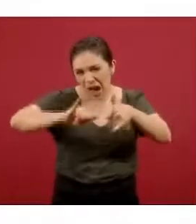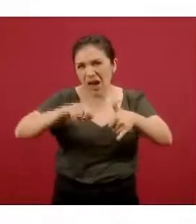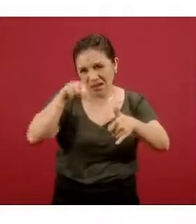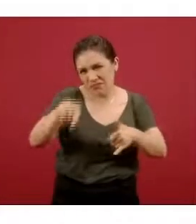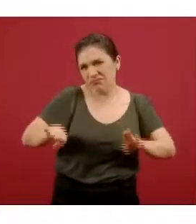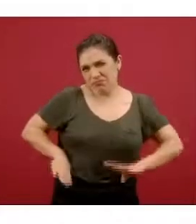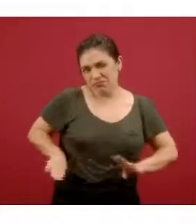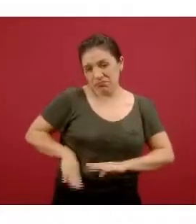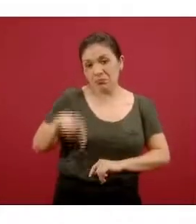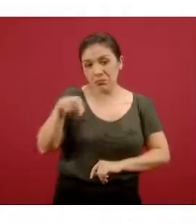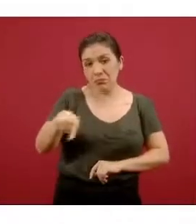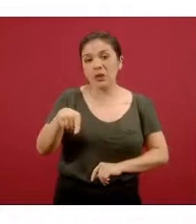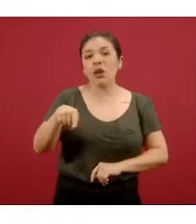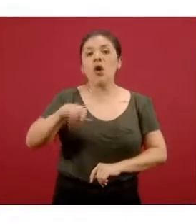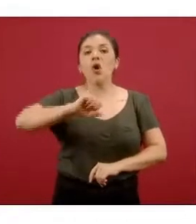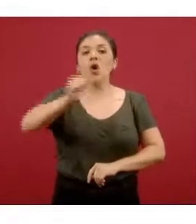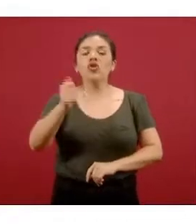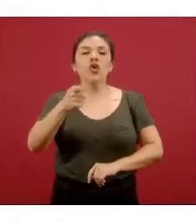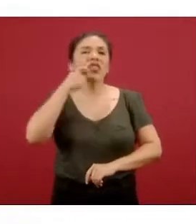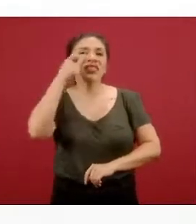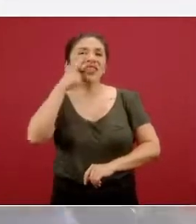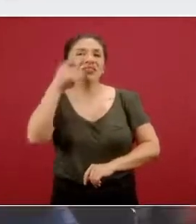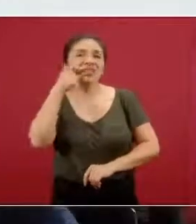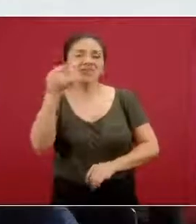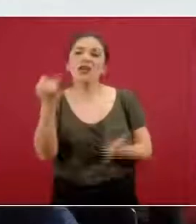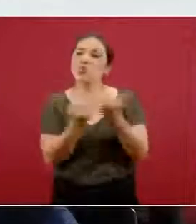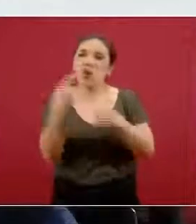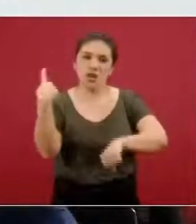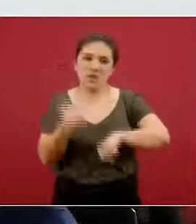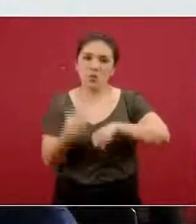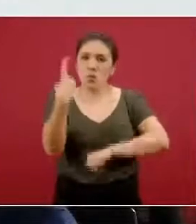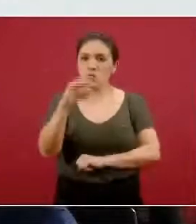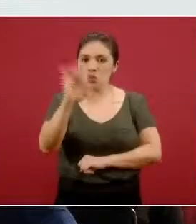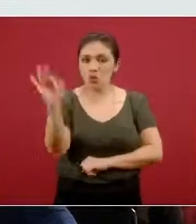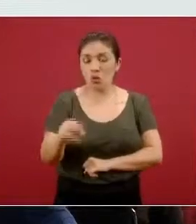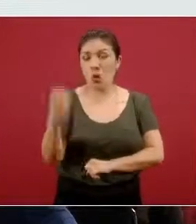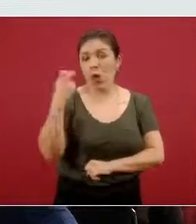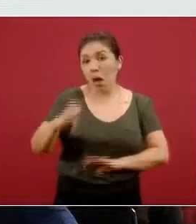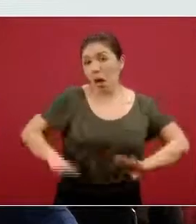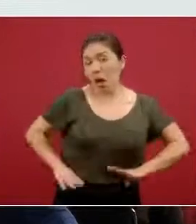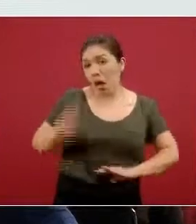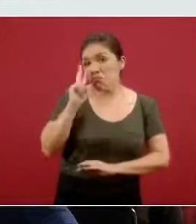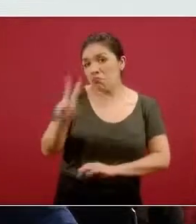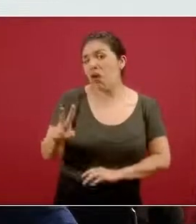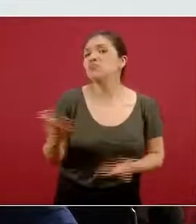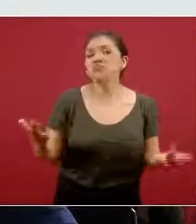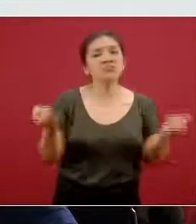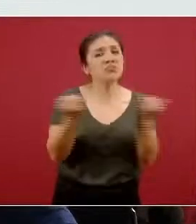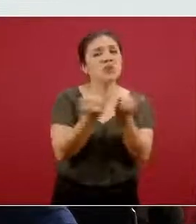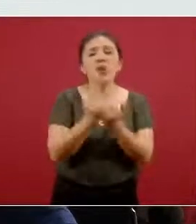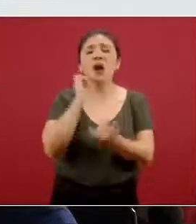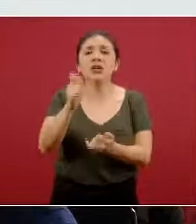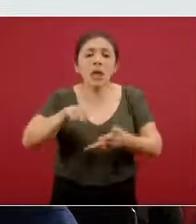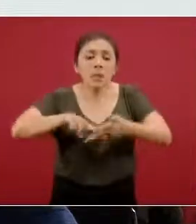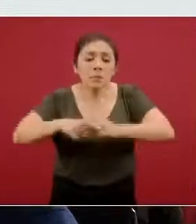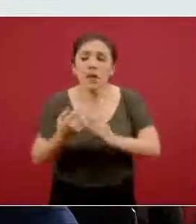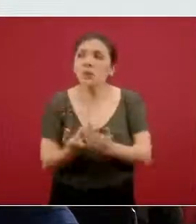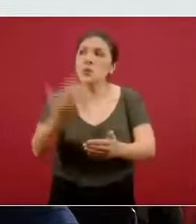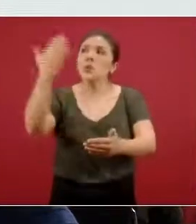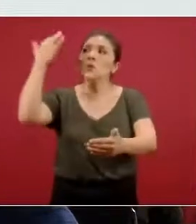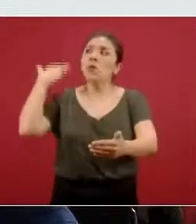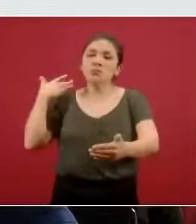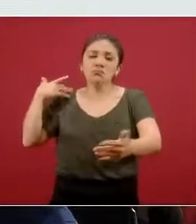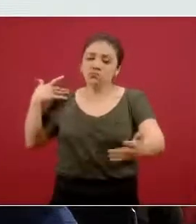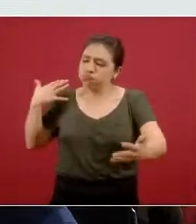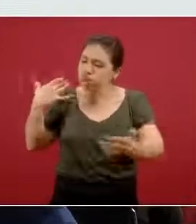de laboratorio y a los odontólogos. Y esto es una situación también que la hemos visto prácticamente desde el inicio, ¿no? Es